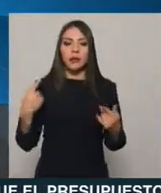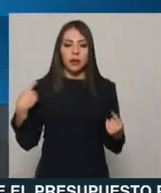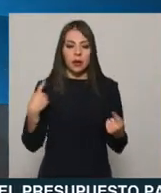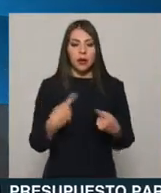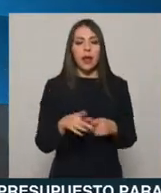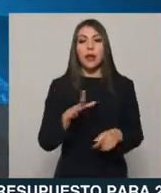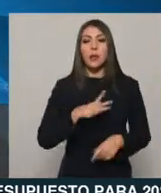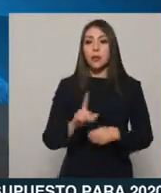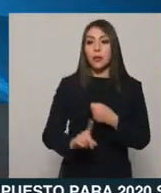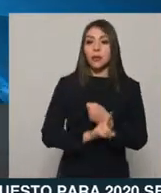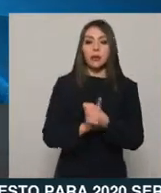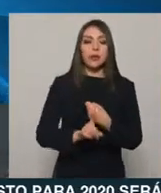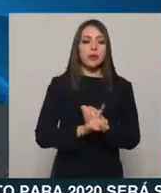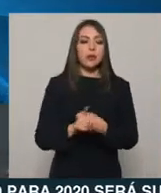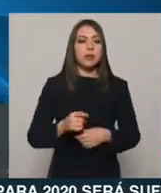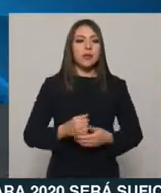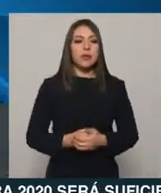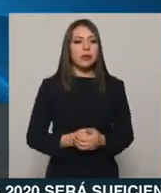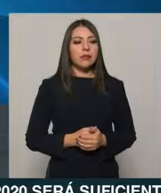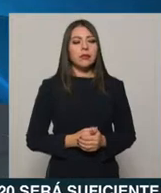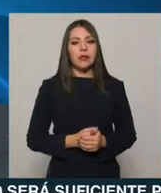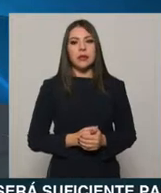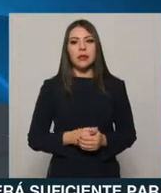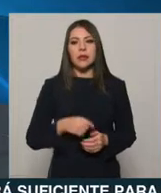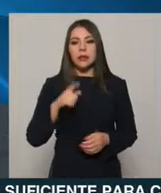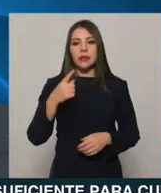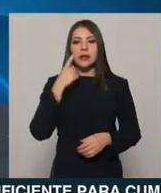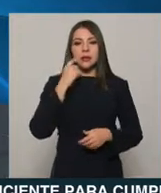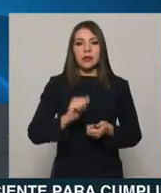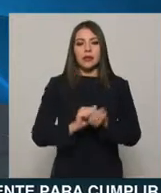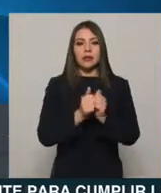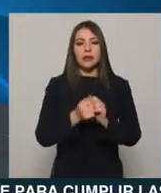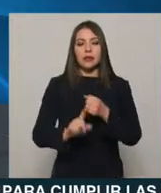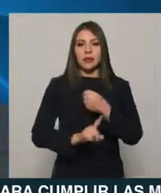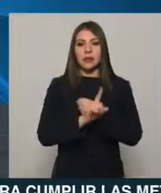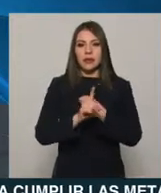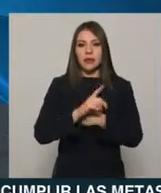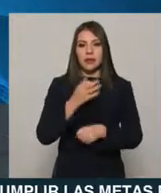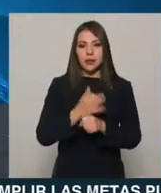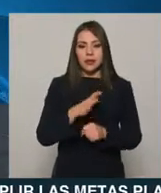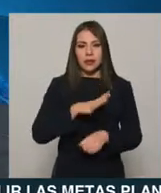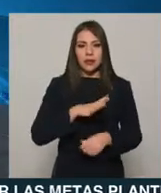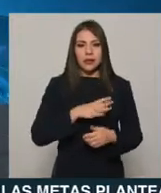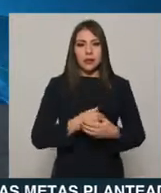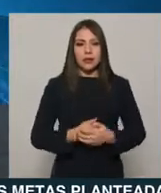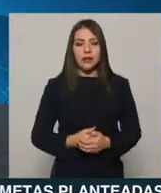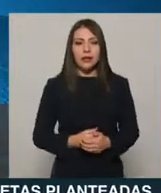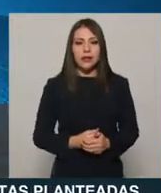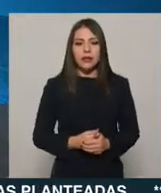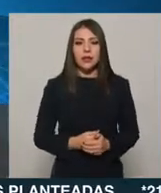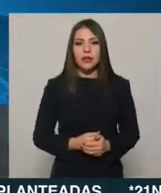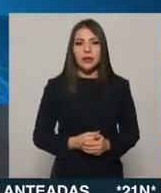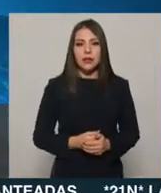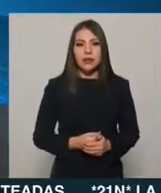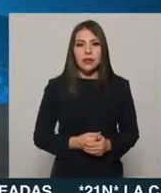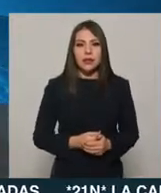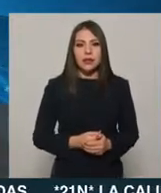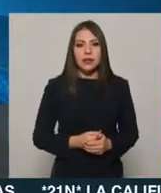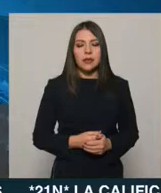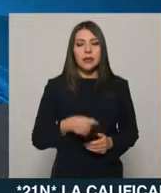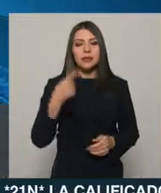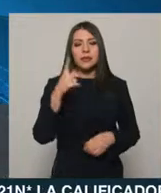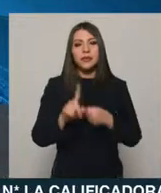problemas, por qué no están saliendo de este conflicto en el que están. Oiga, doctora, ¿y conflictos de toda